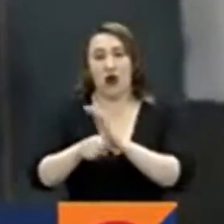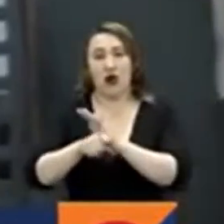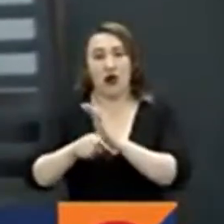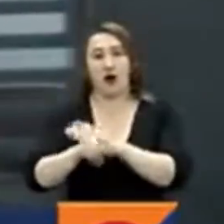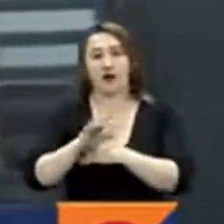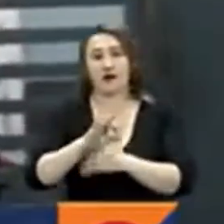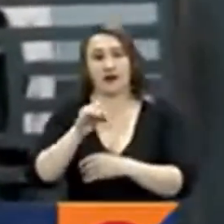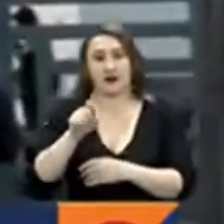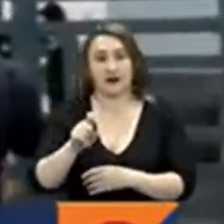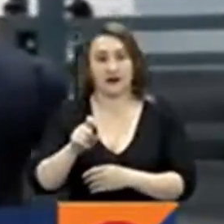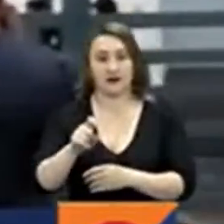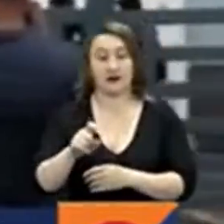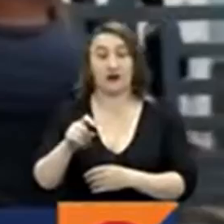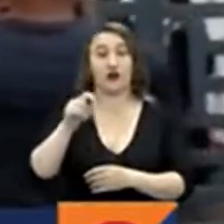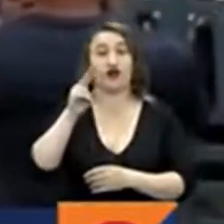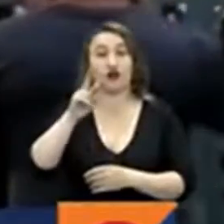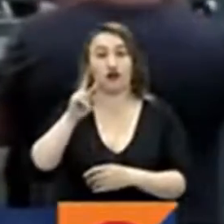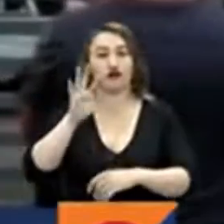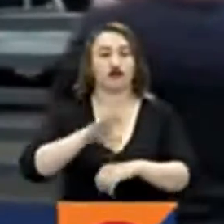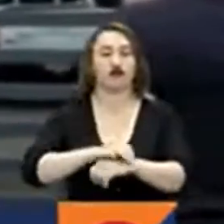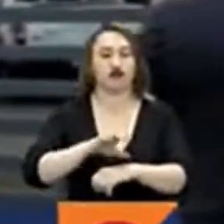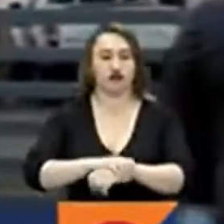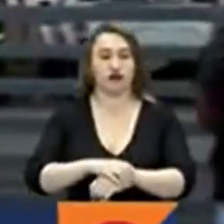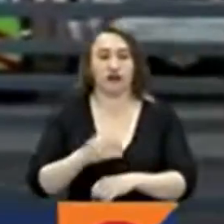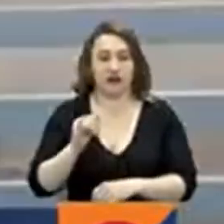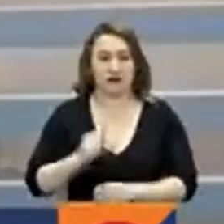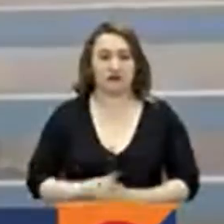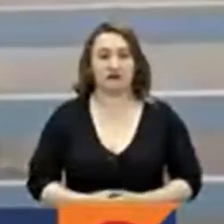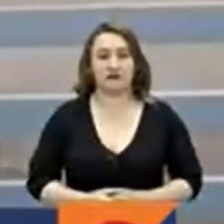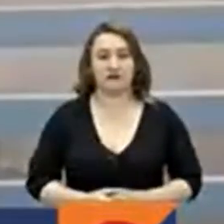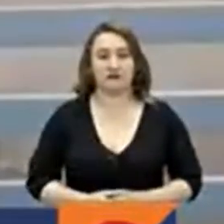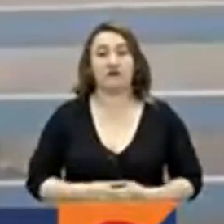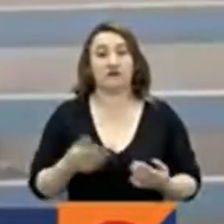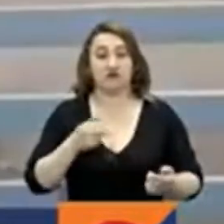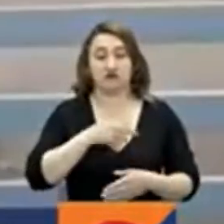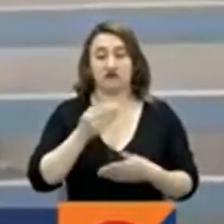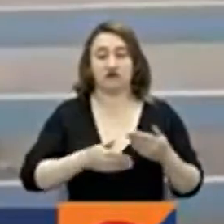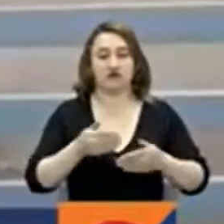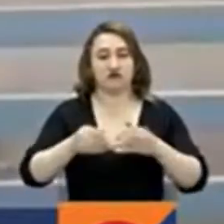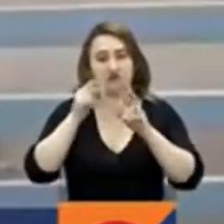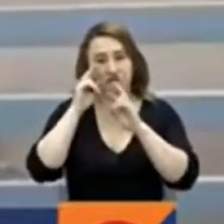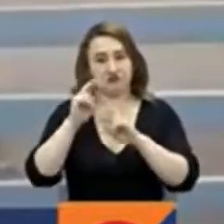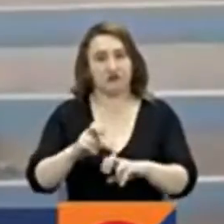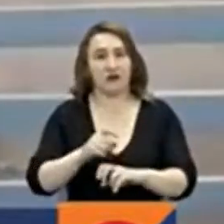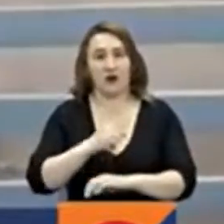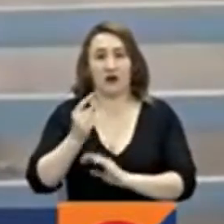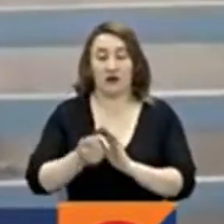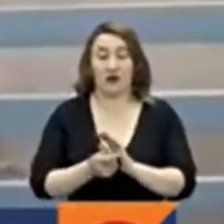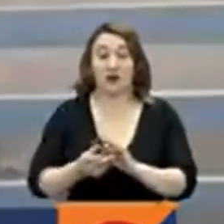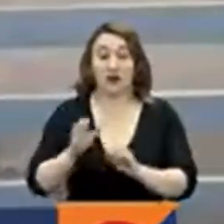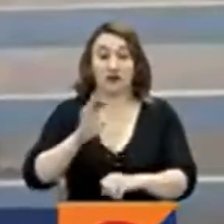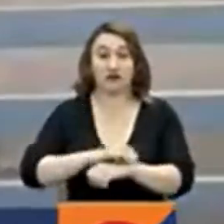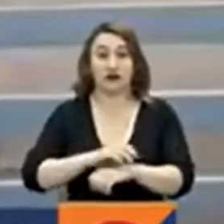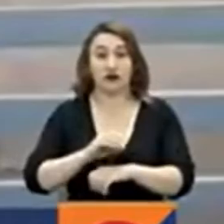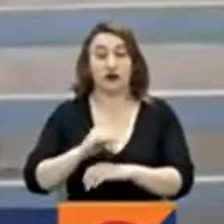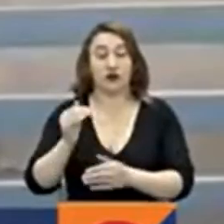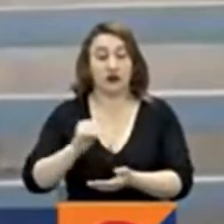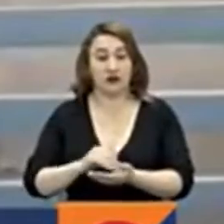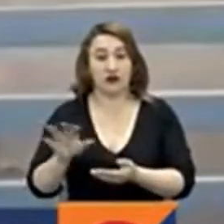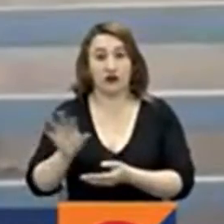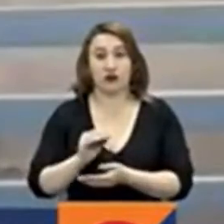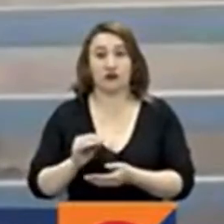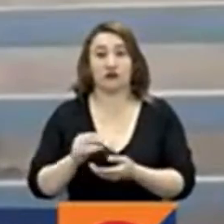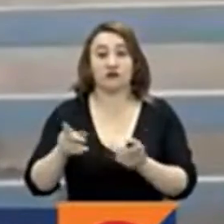estación. 2 de ellos fueron recapturados. Estamos ya directamente haciendo todas las investigaciones para dar con la recaptura de estos sujetos y